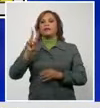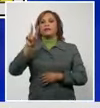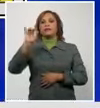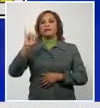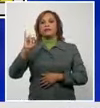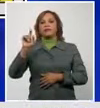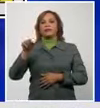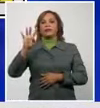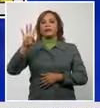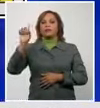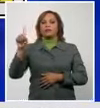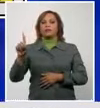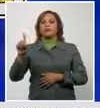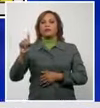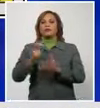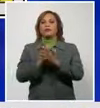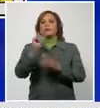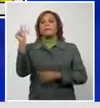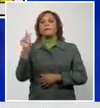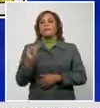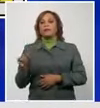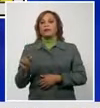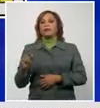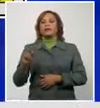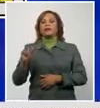26,41, Mayabeque